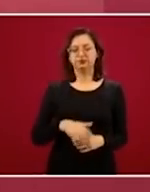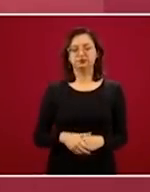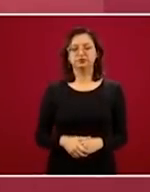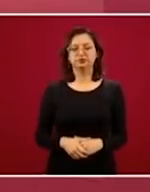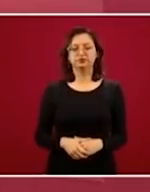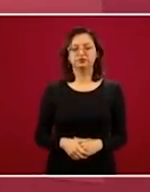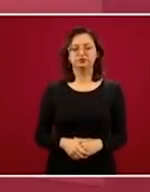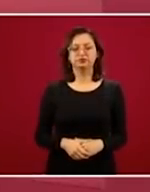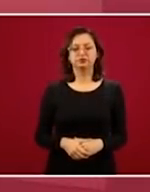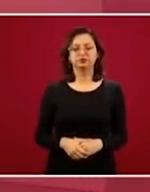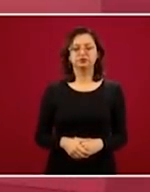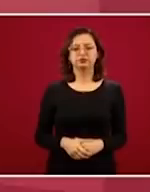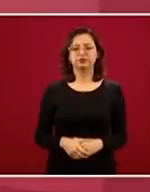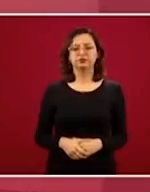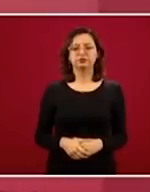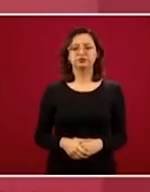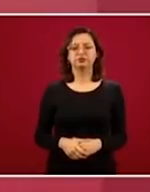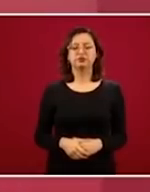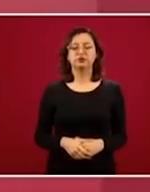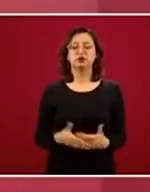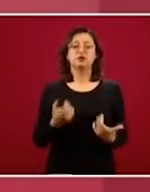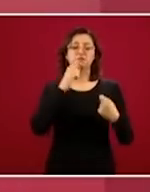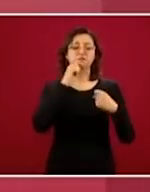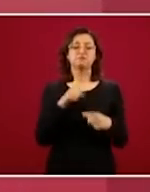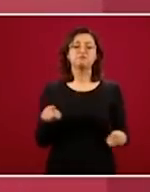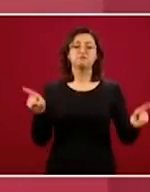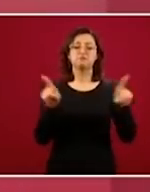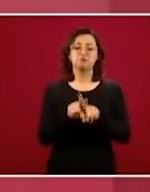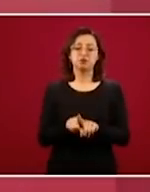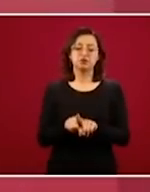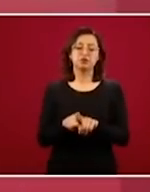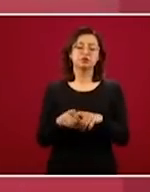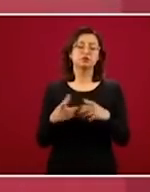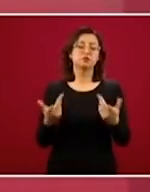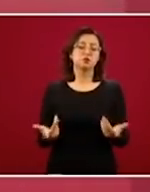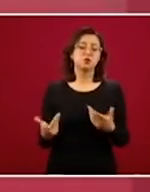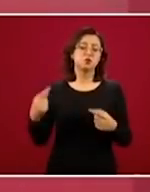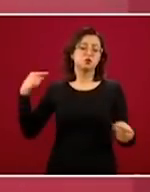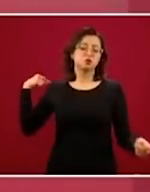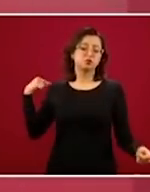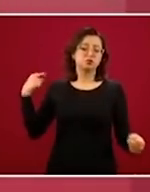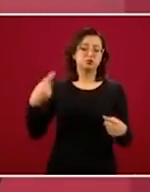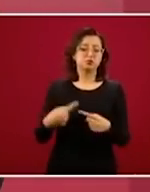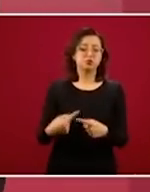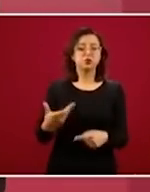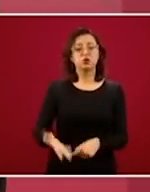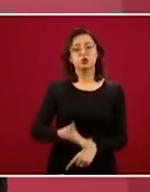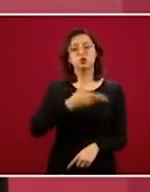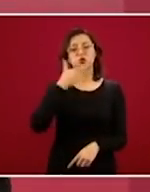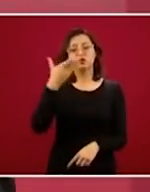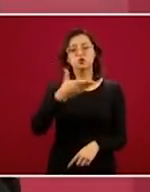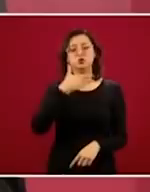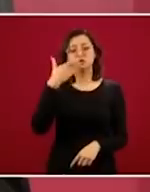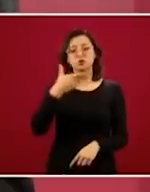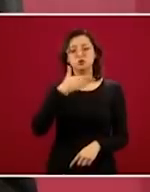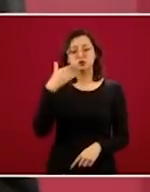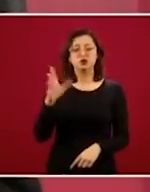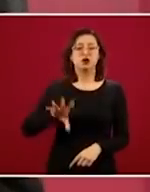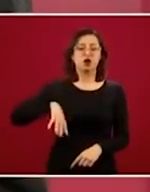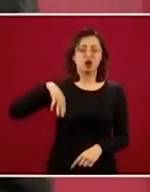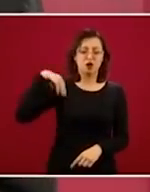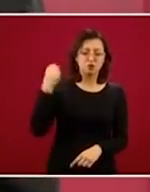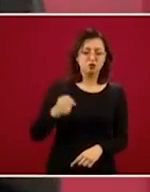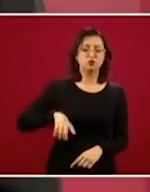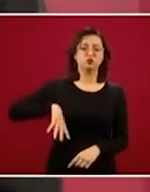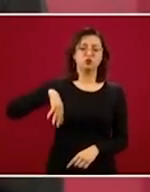vamos a terminar con los abusos que se cometían en la prestación de servicios